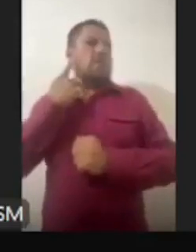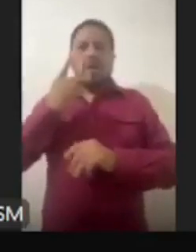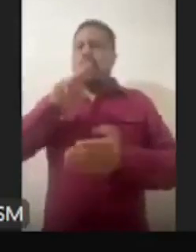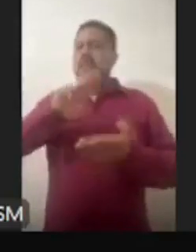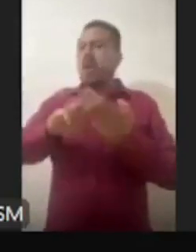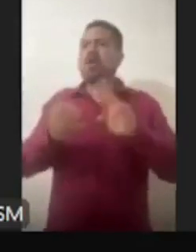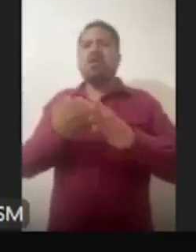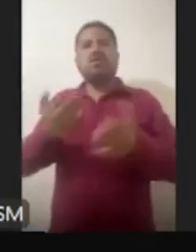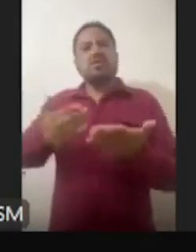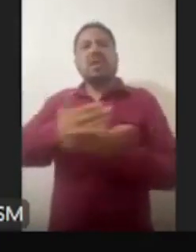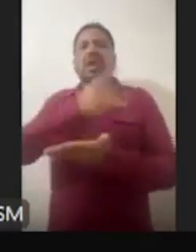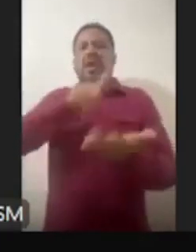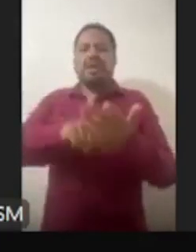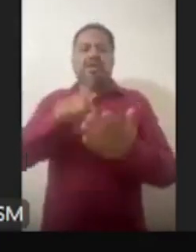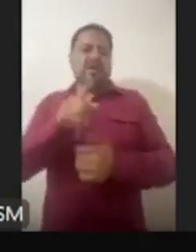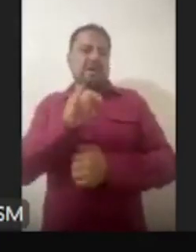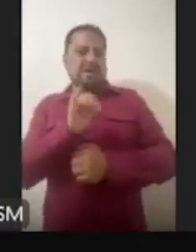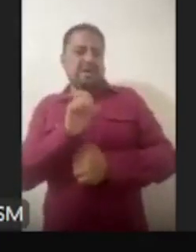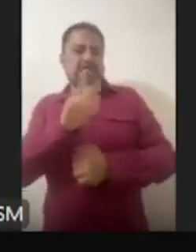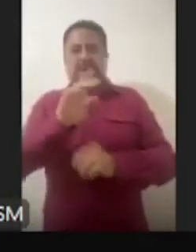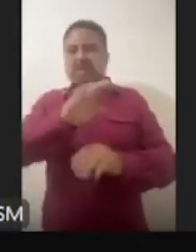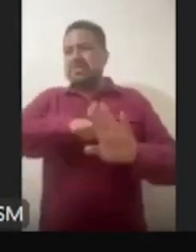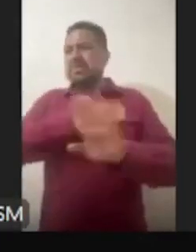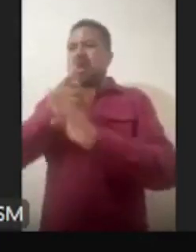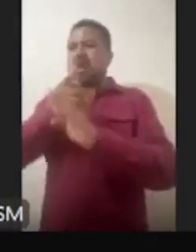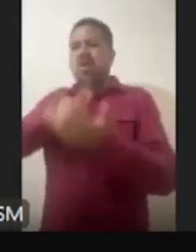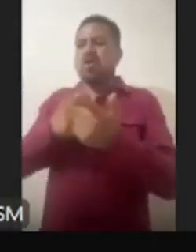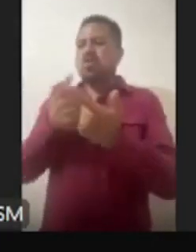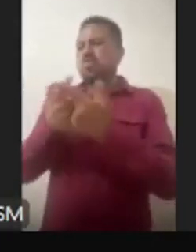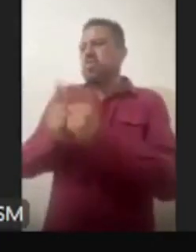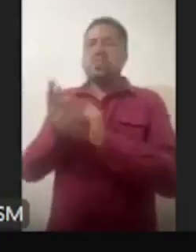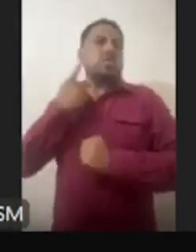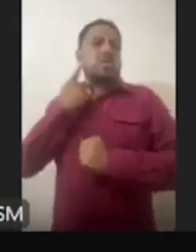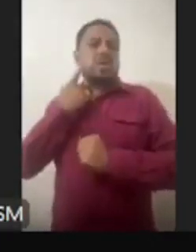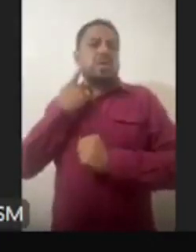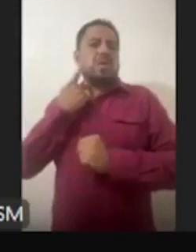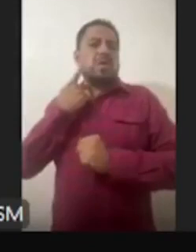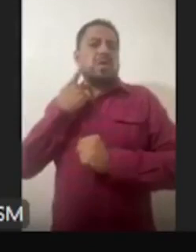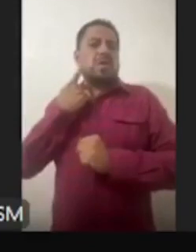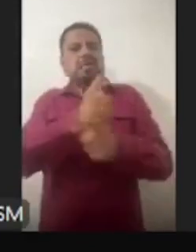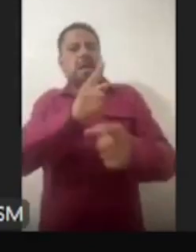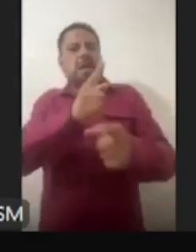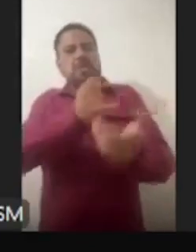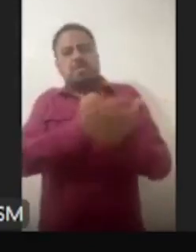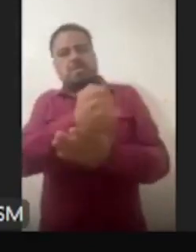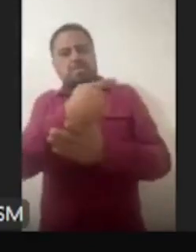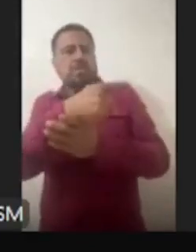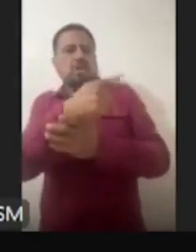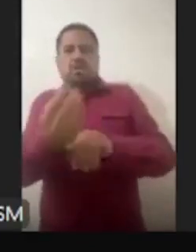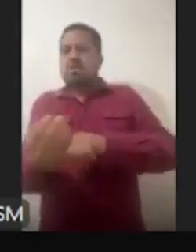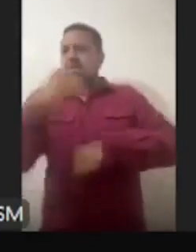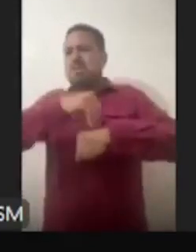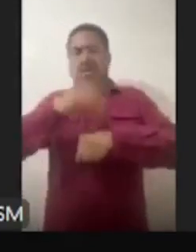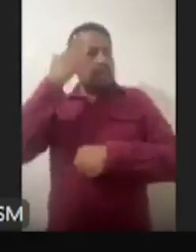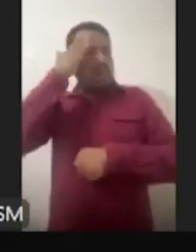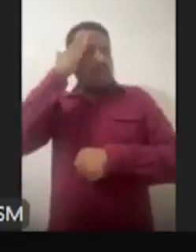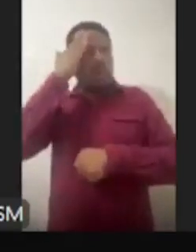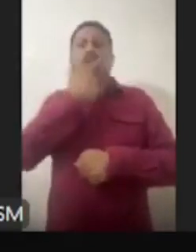Instituto Electoral al partido, el cual lo dejó en total libertad para determinar la planilla encabezada por hombres que sería